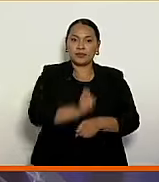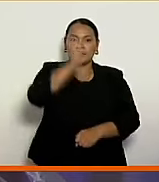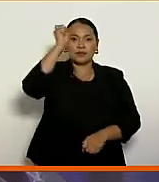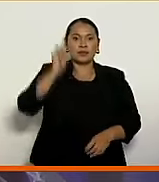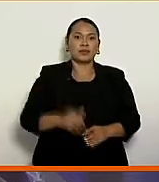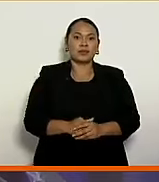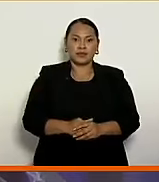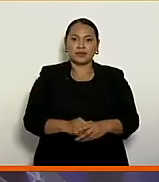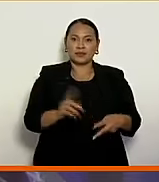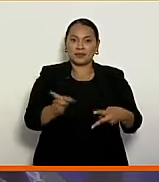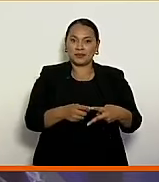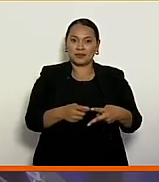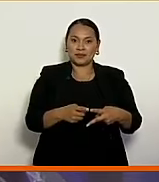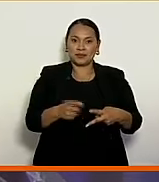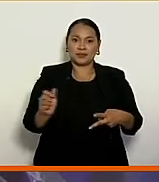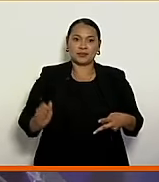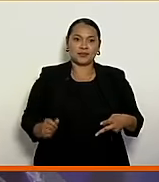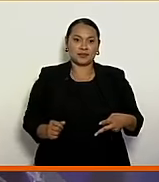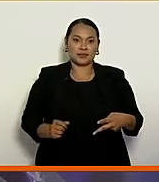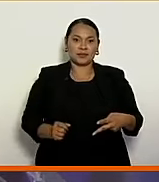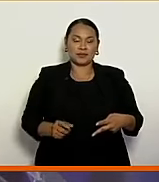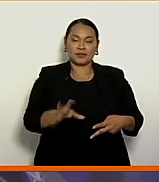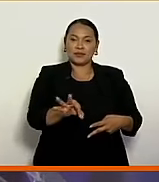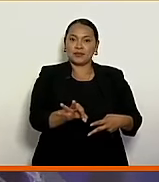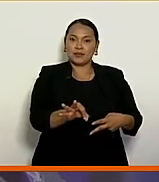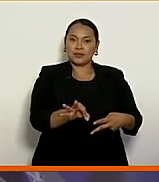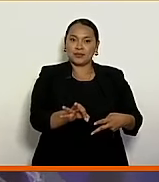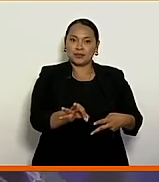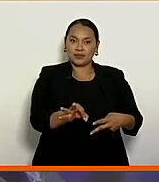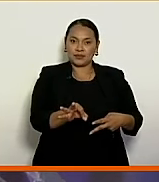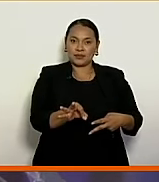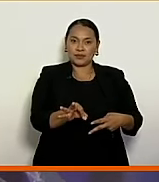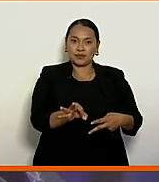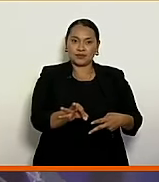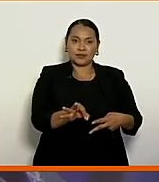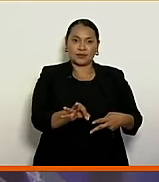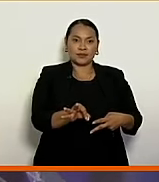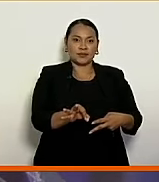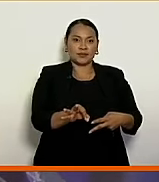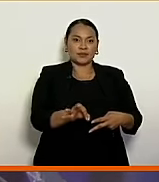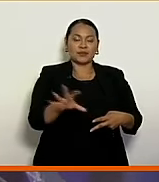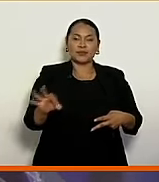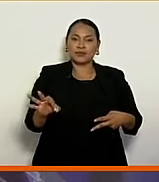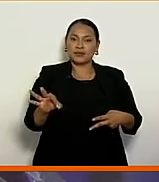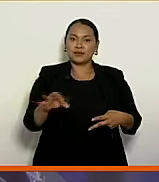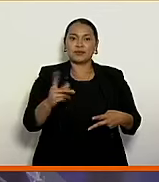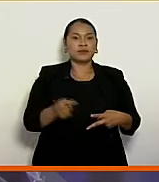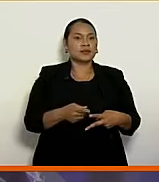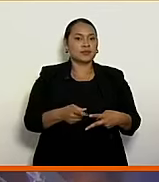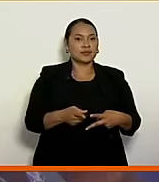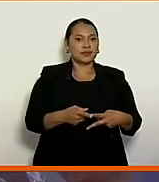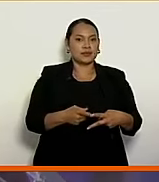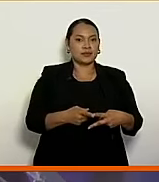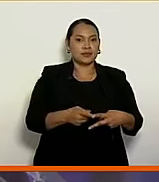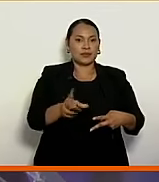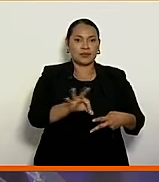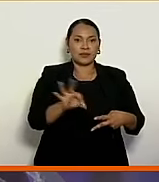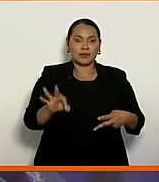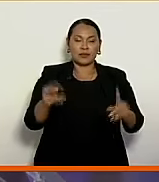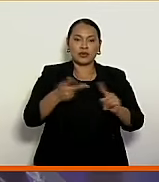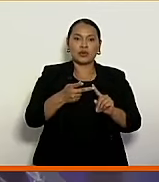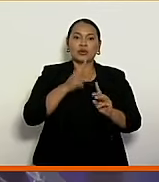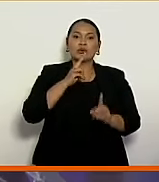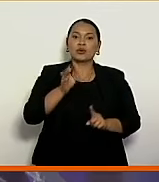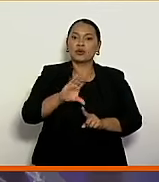primera posición. Y este es el 9, tu segundo dígito. 9, tu número afortunado es el 99 con